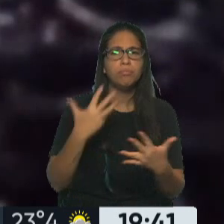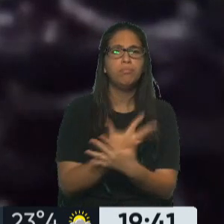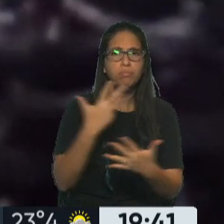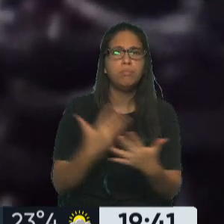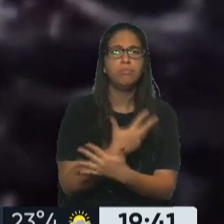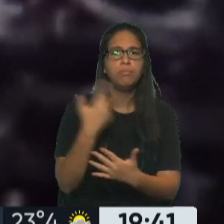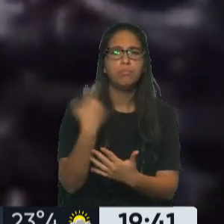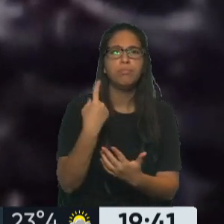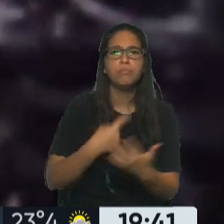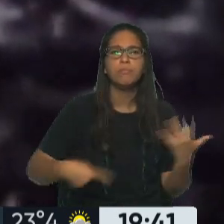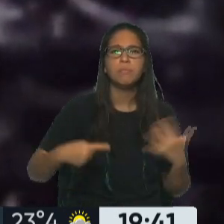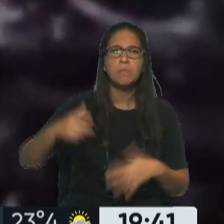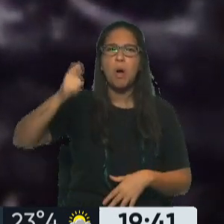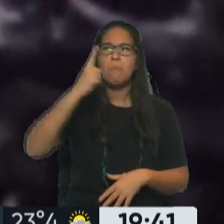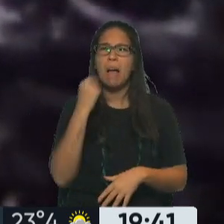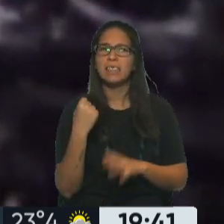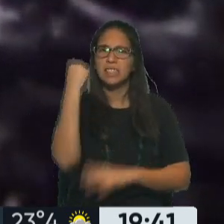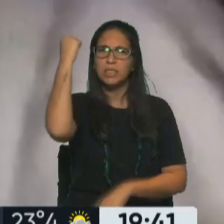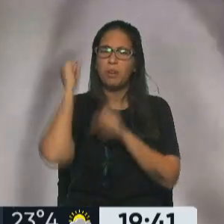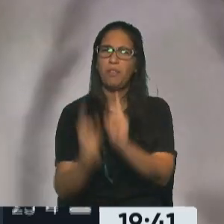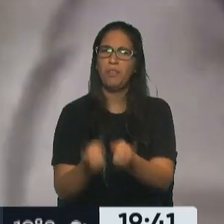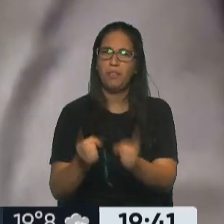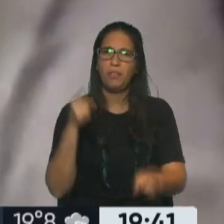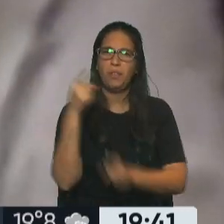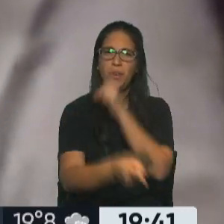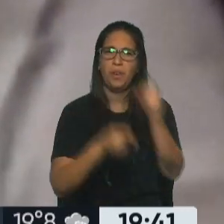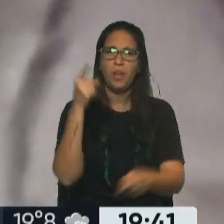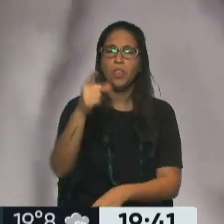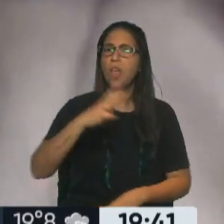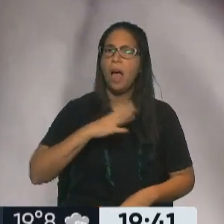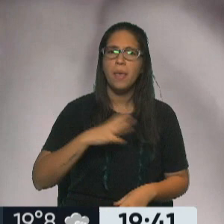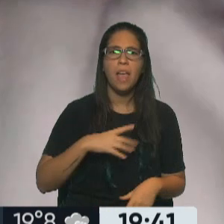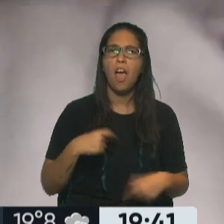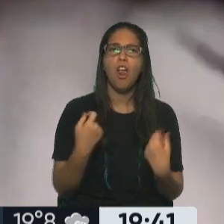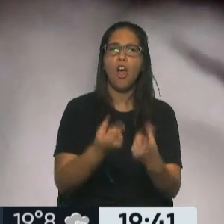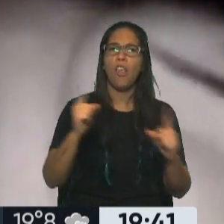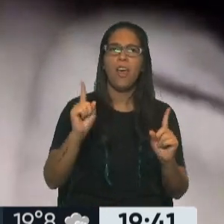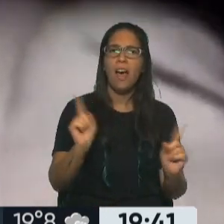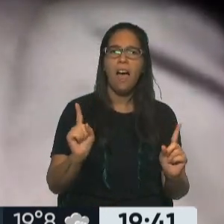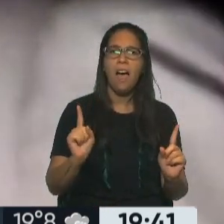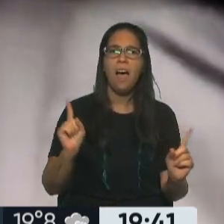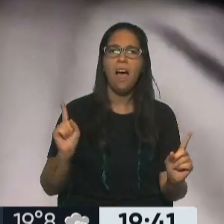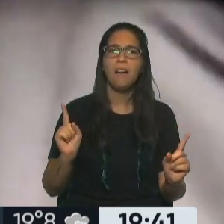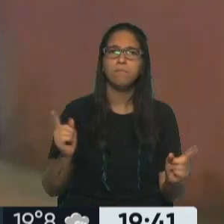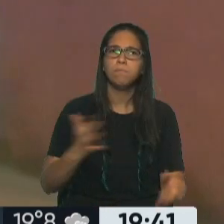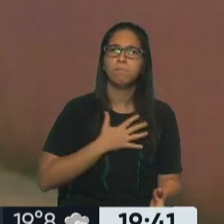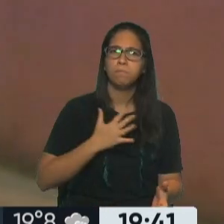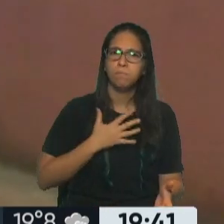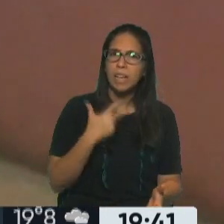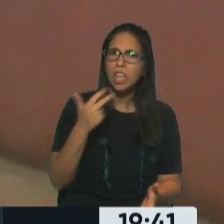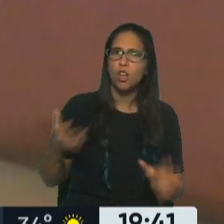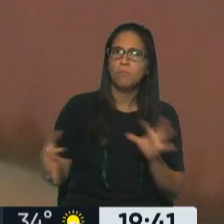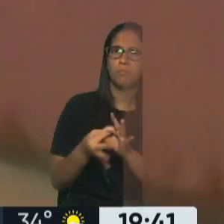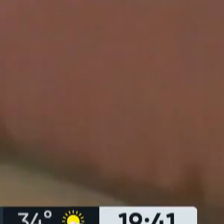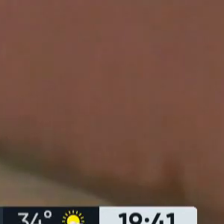sociedad anticuada y machista que ni siquiera le confiere la posibilidad de compartir la patria potestad de sus